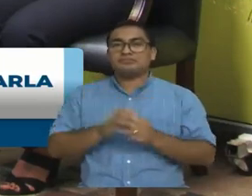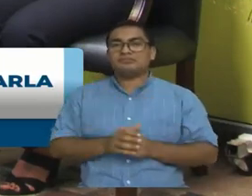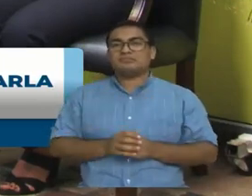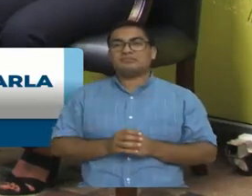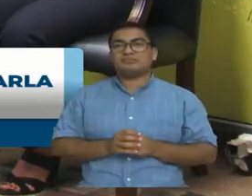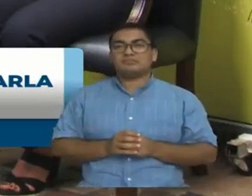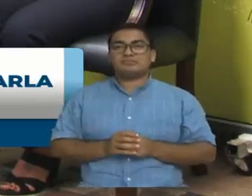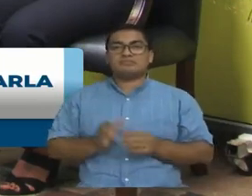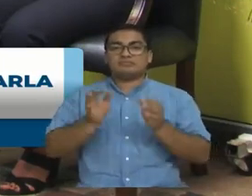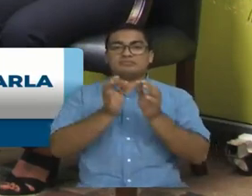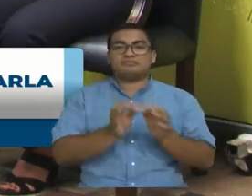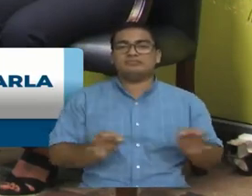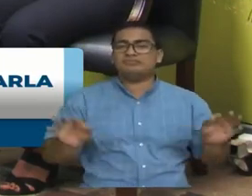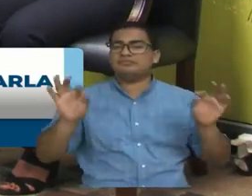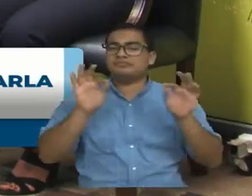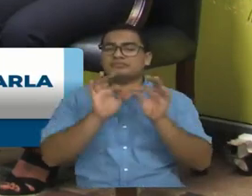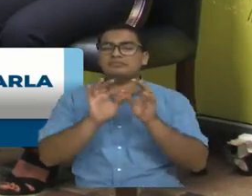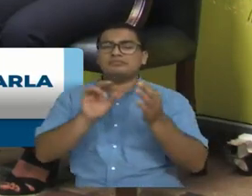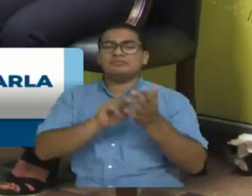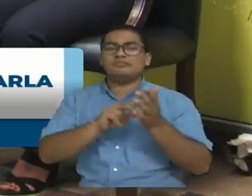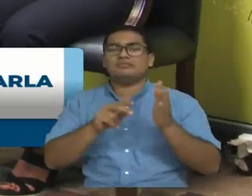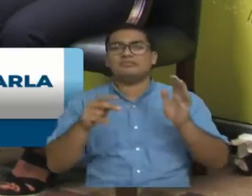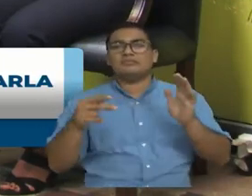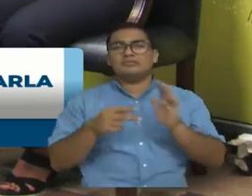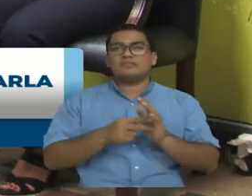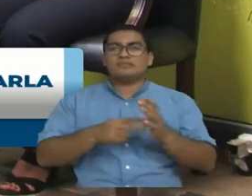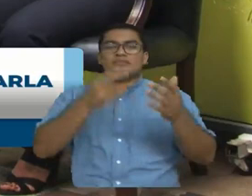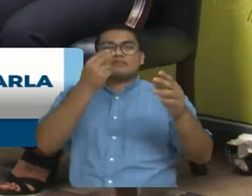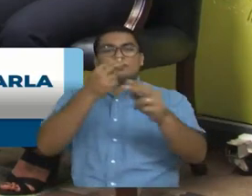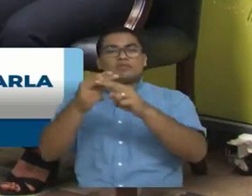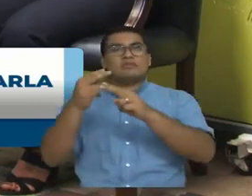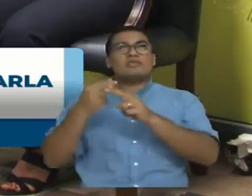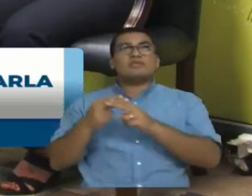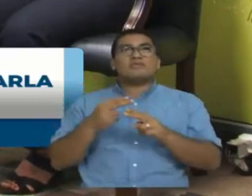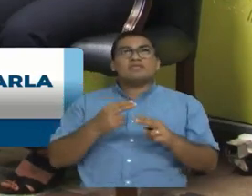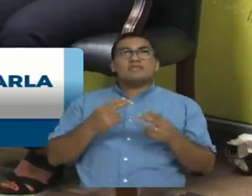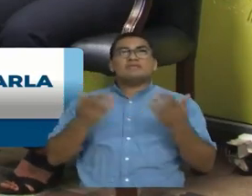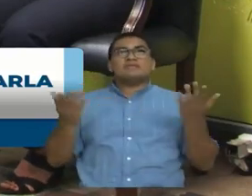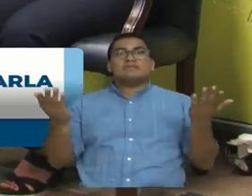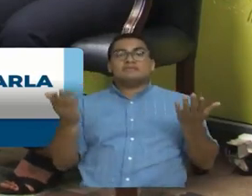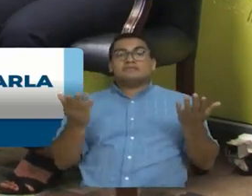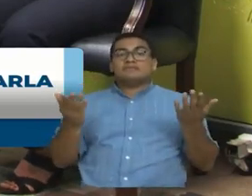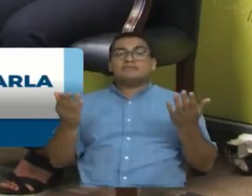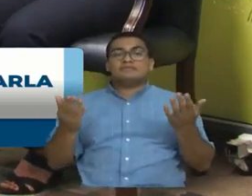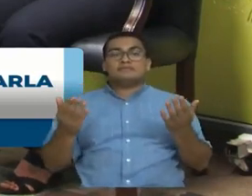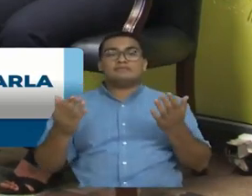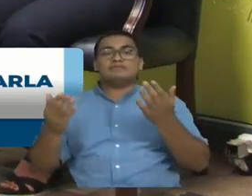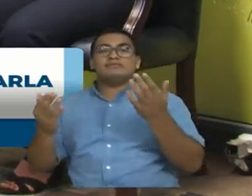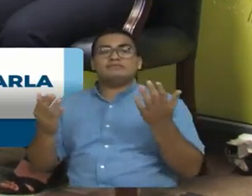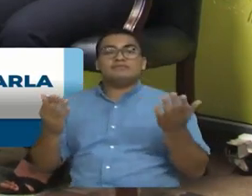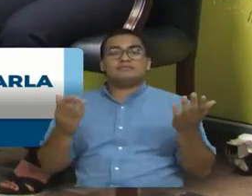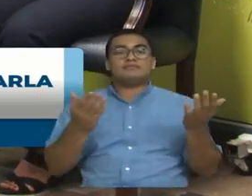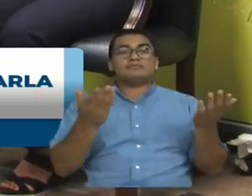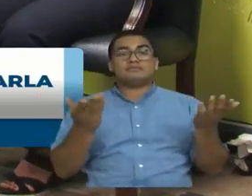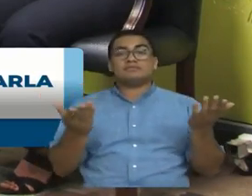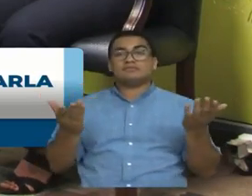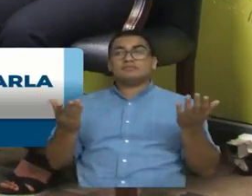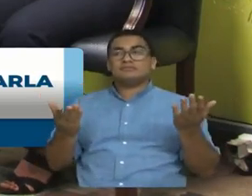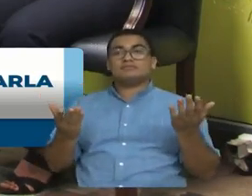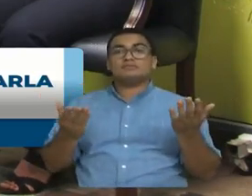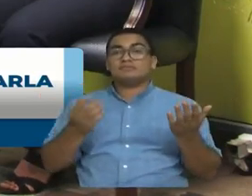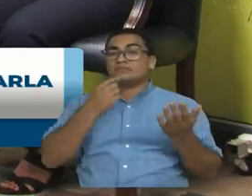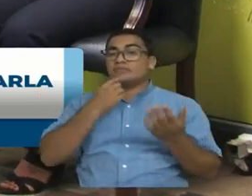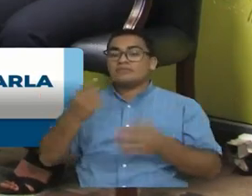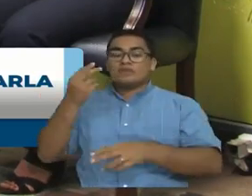necesario usar los diminutivos o llamar las cosas por su nombre? No, lo correcto es llamar a las cosas por su nombre. En